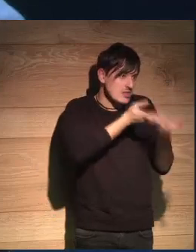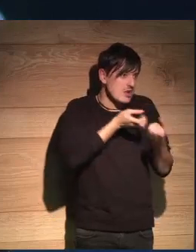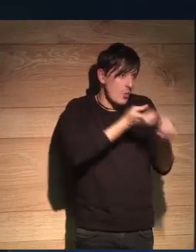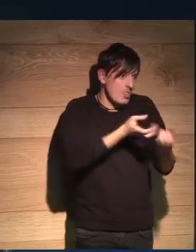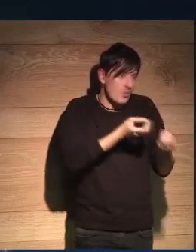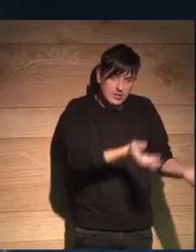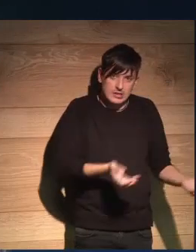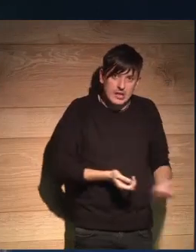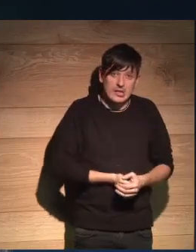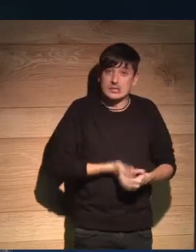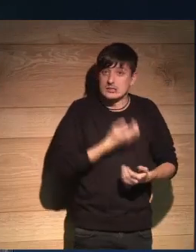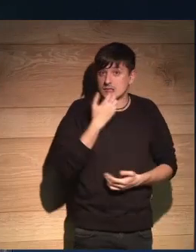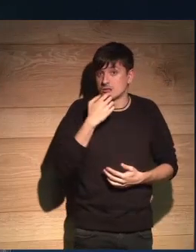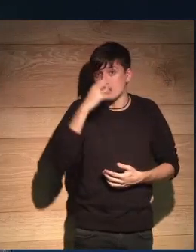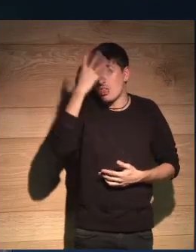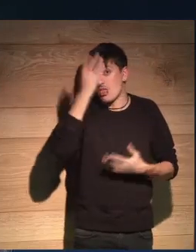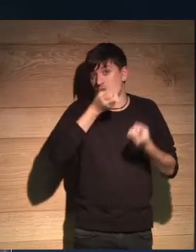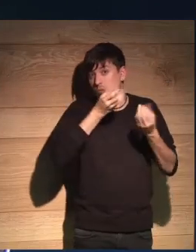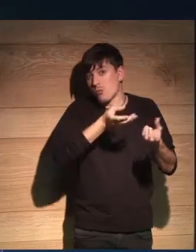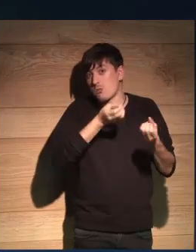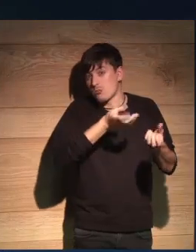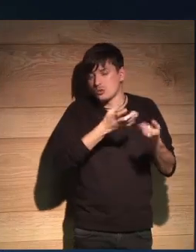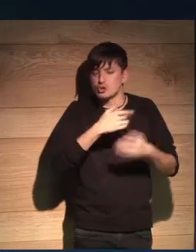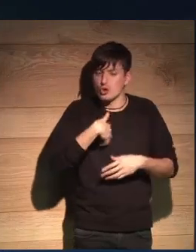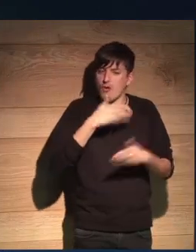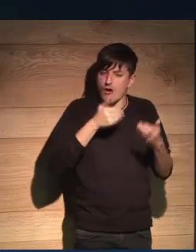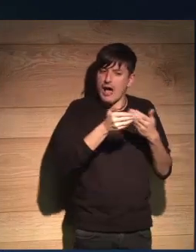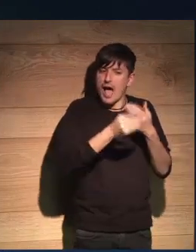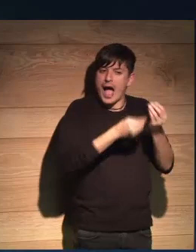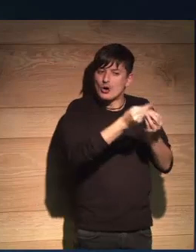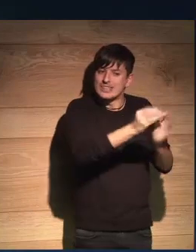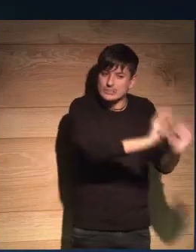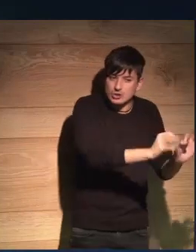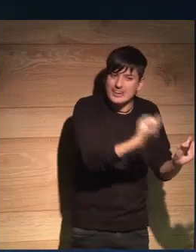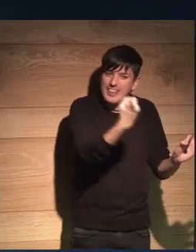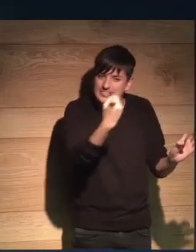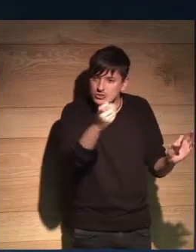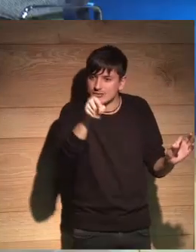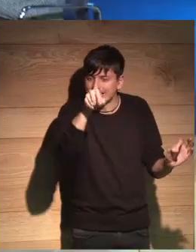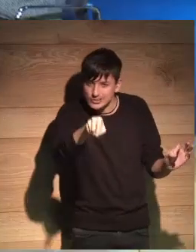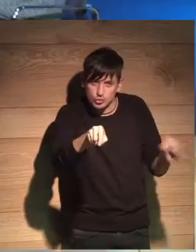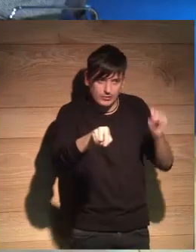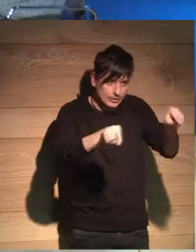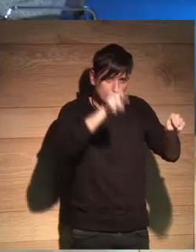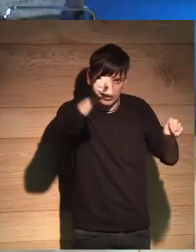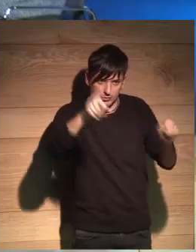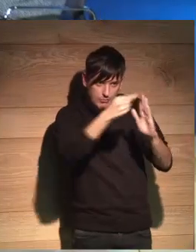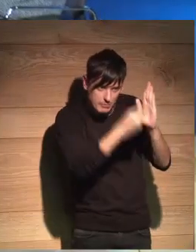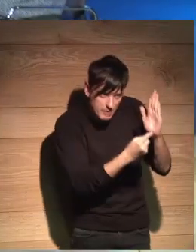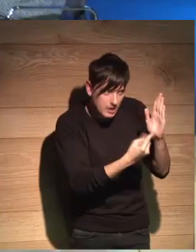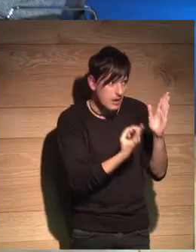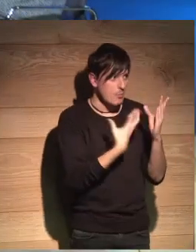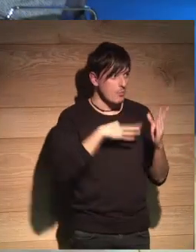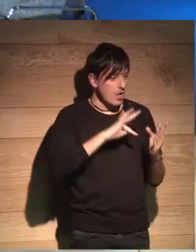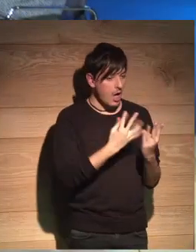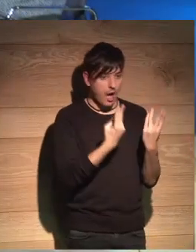cuéntalas, porque si tú estás contando la idea, voy a hacer esto, y para esto necesito esto, puede ser que